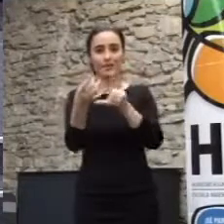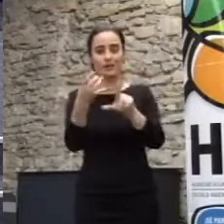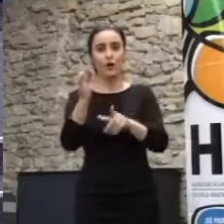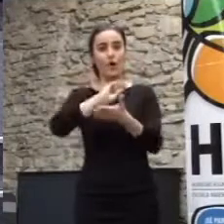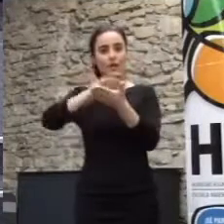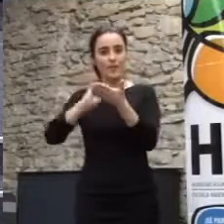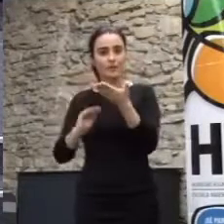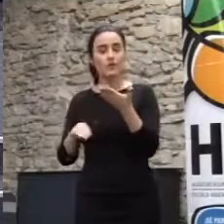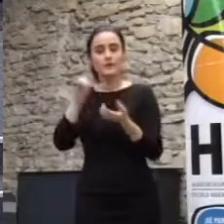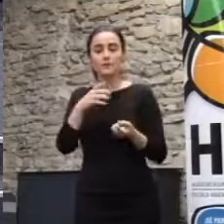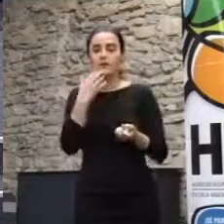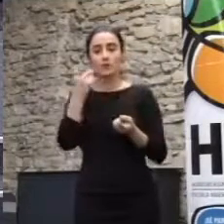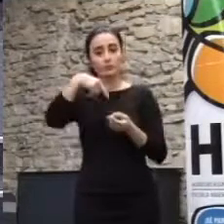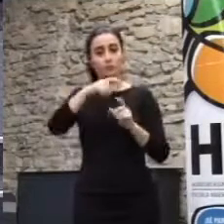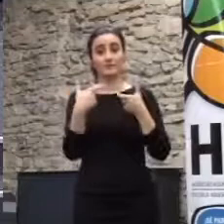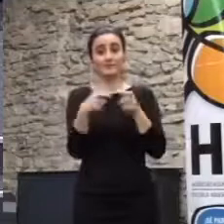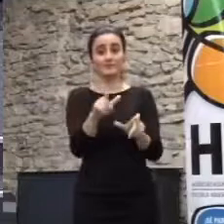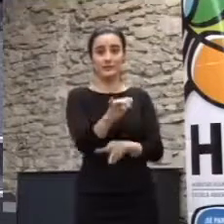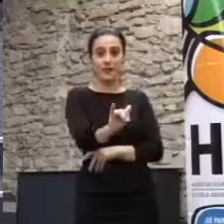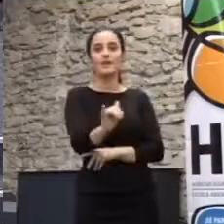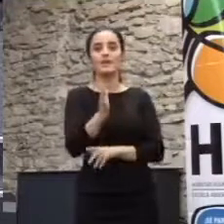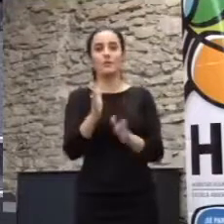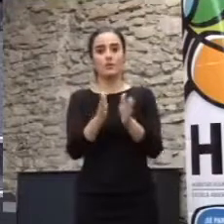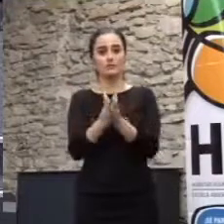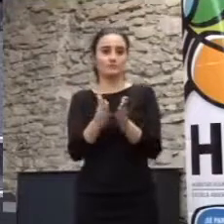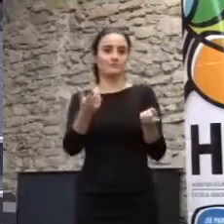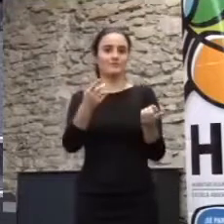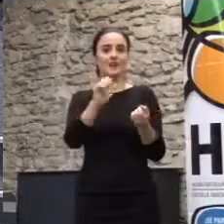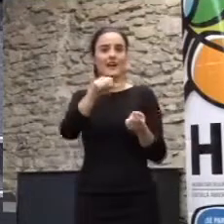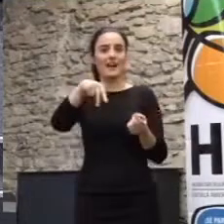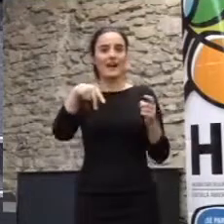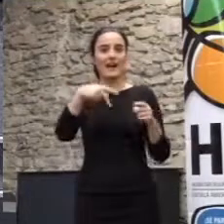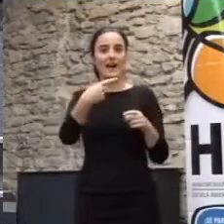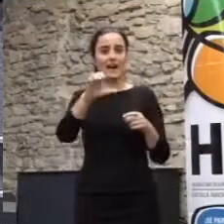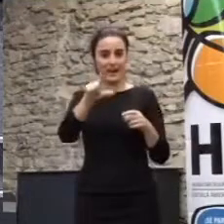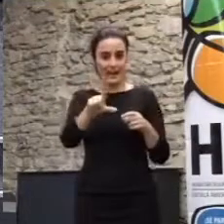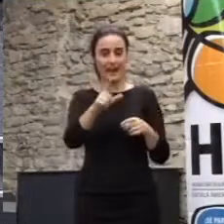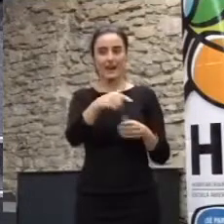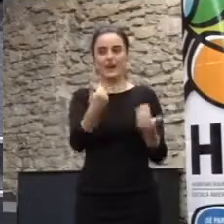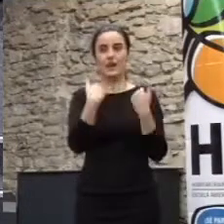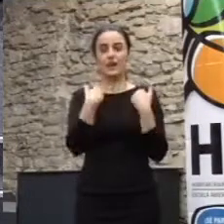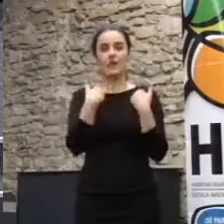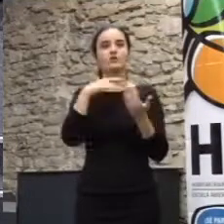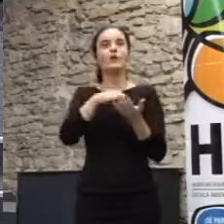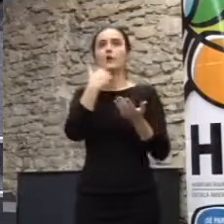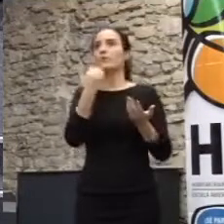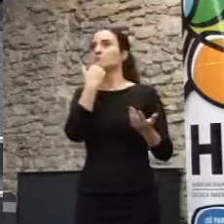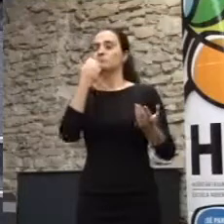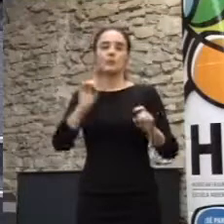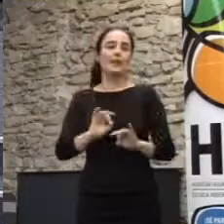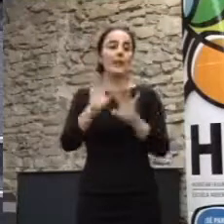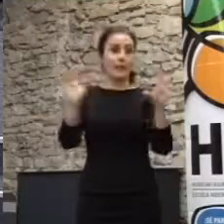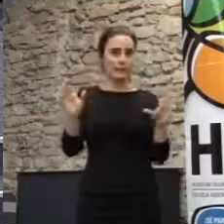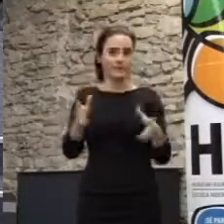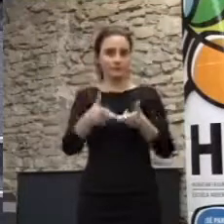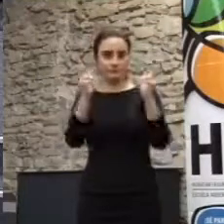una sección, que es la de nuestro buen amigo Ángel, que es un poco el que tiene barra libre, de alguna forma. Total. Y además, como